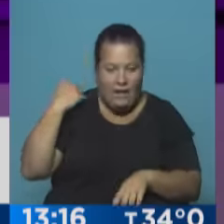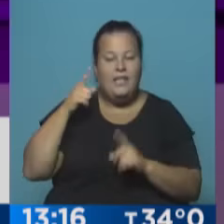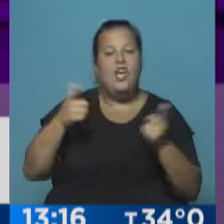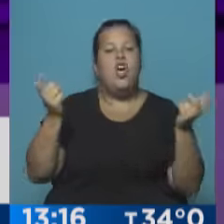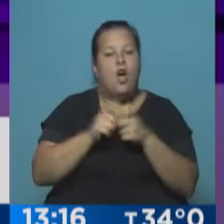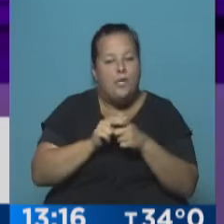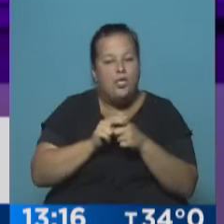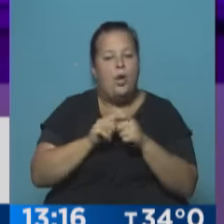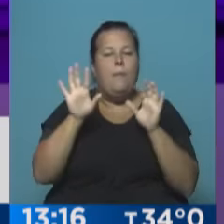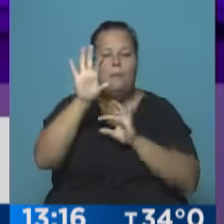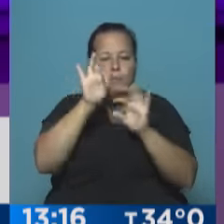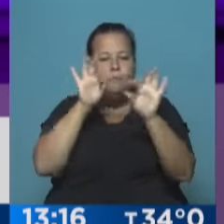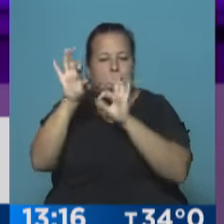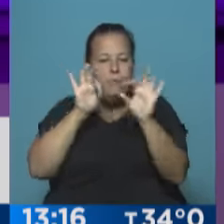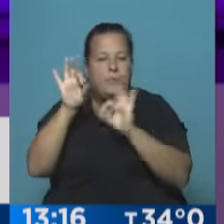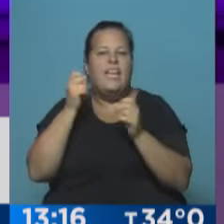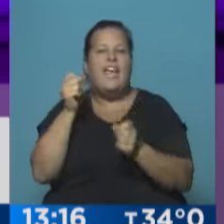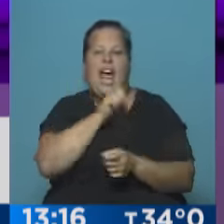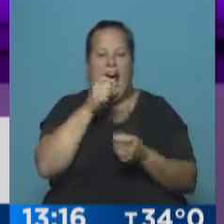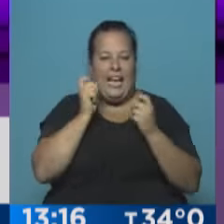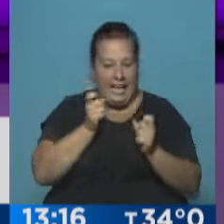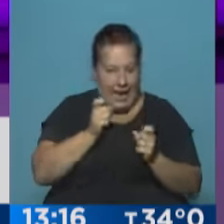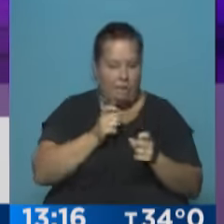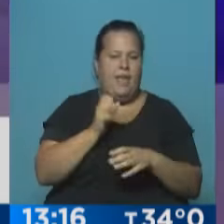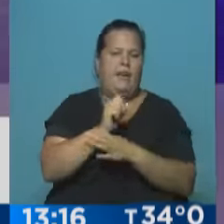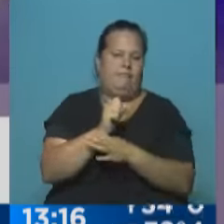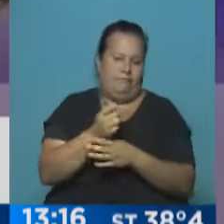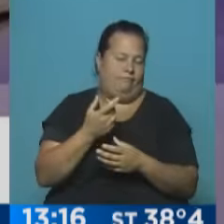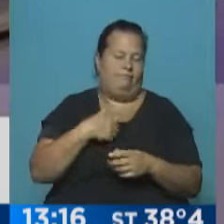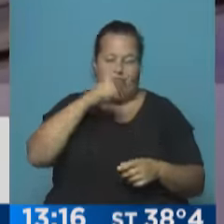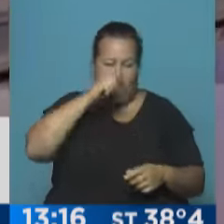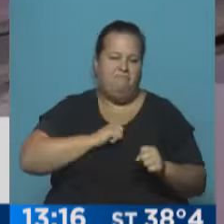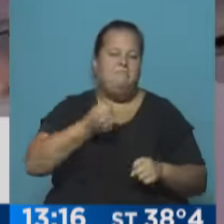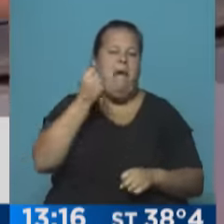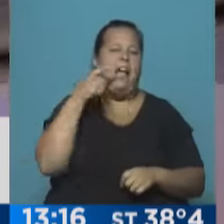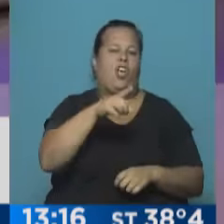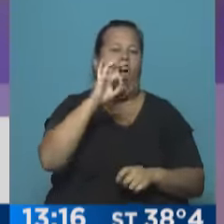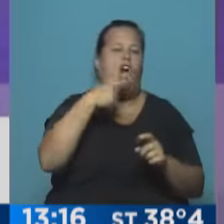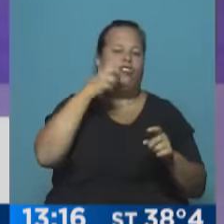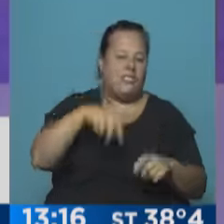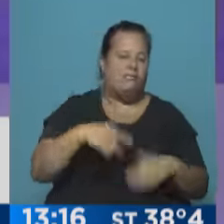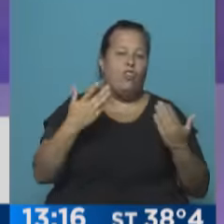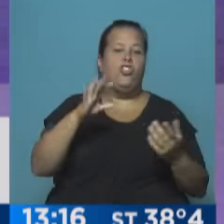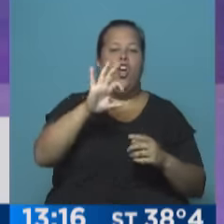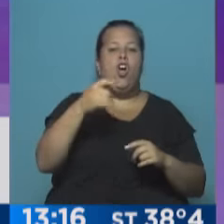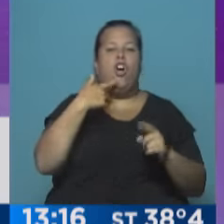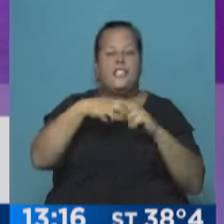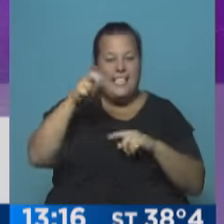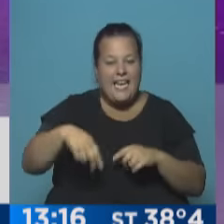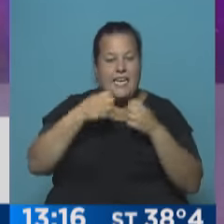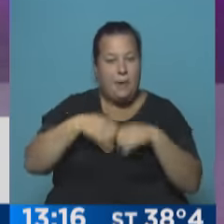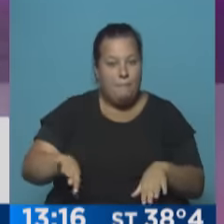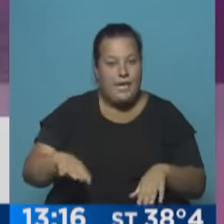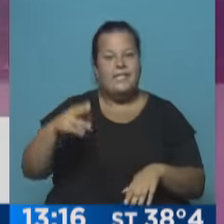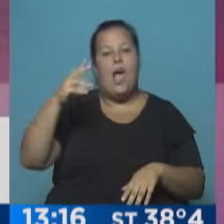comisión hizo una selección particular de los números que van a estar allí, con artistas que se jugaron, que priorizaron Cosquín. Así que Cosquín arranca con